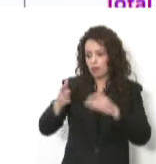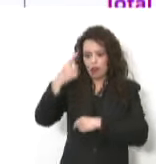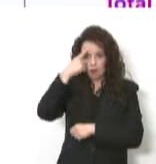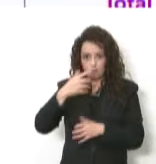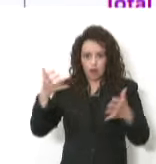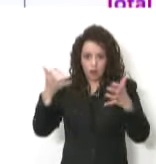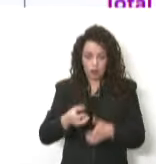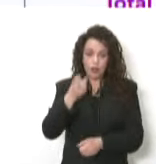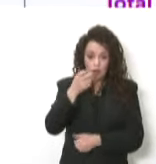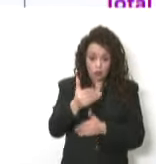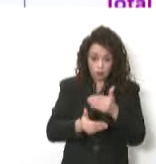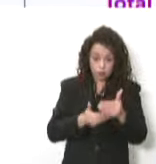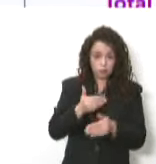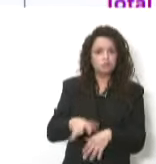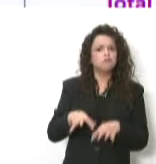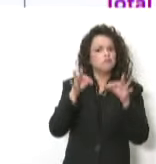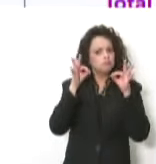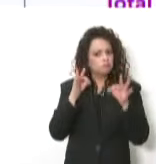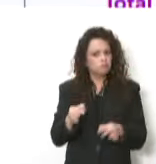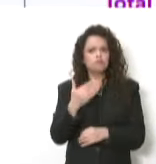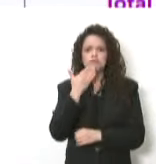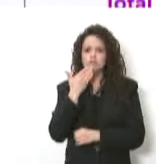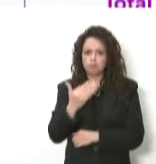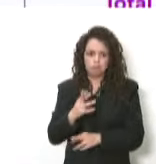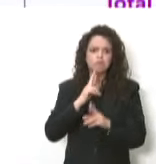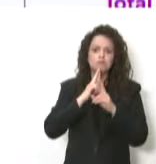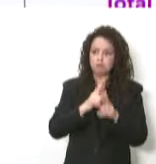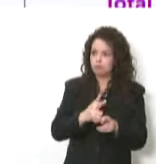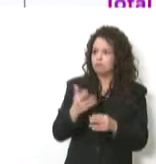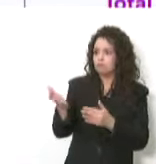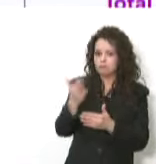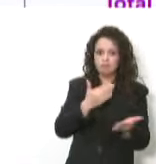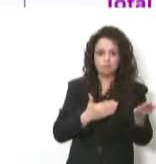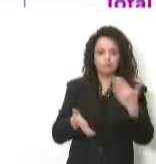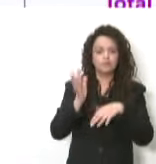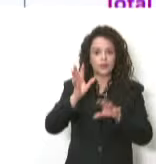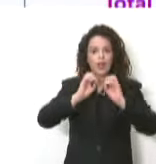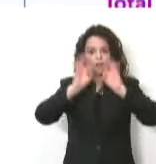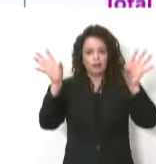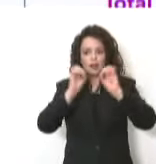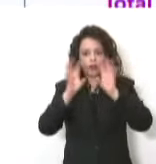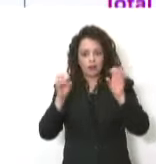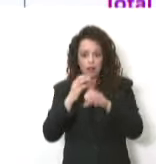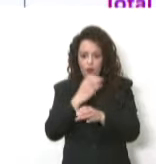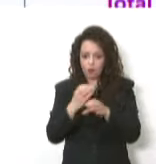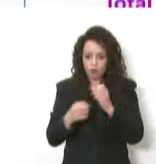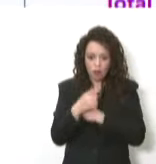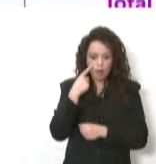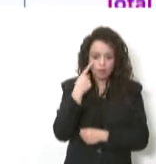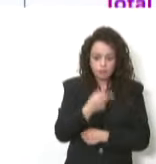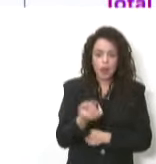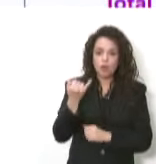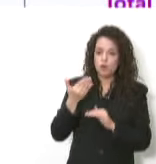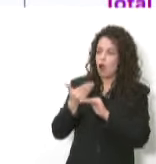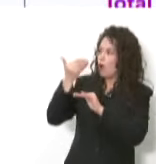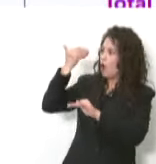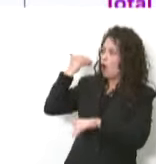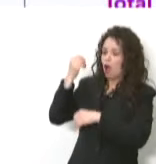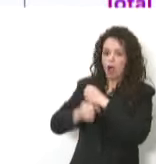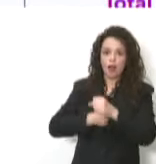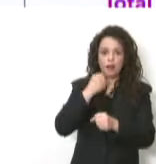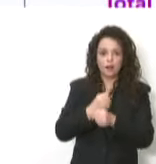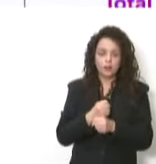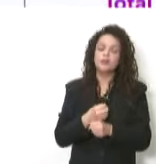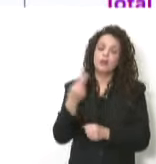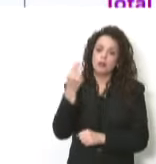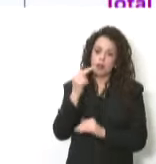buenos resultados, se aclaran cosas y digamos, esperamos evidente que la calificación, como ha sido años anteriores, pues se incremente